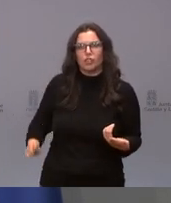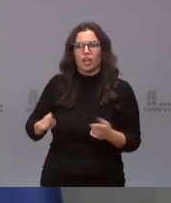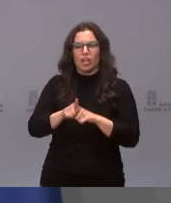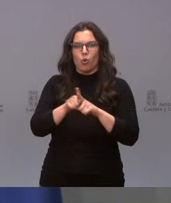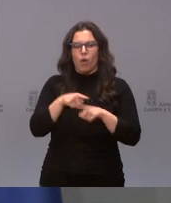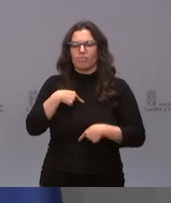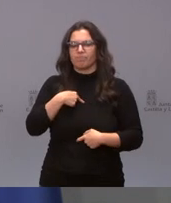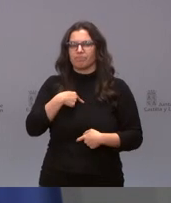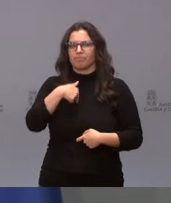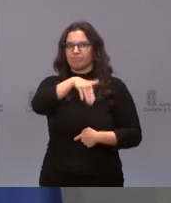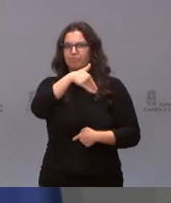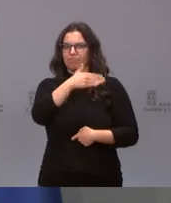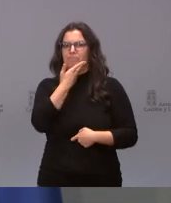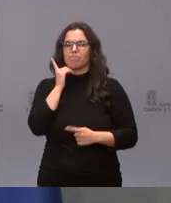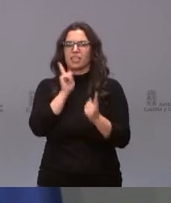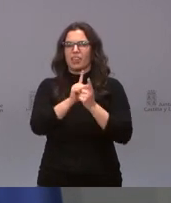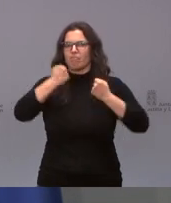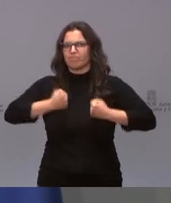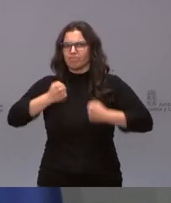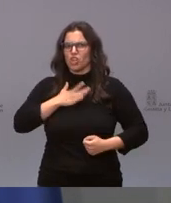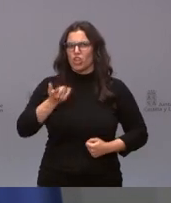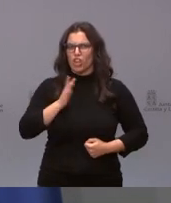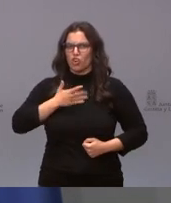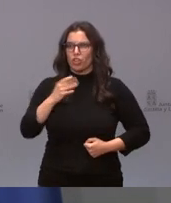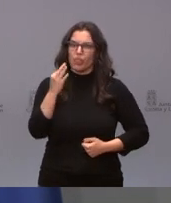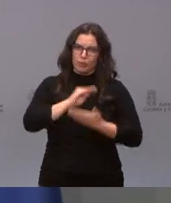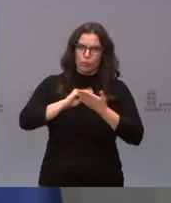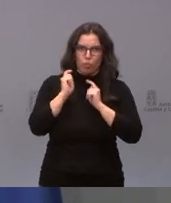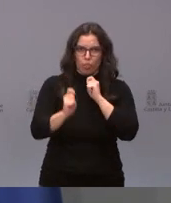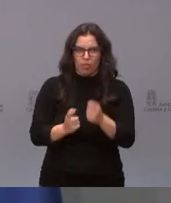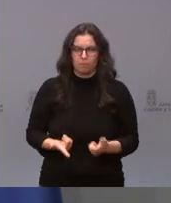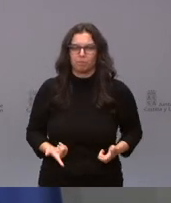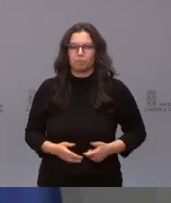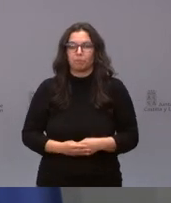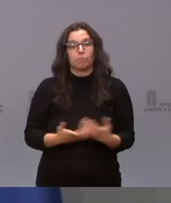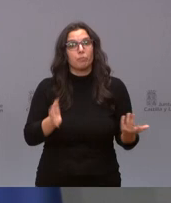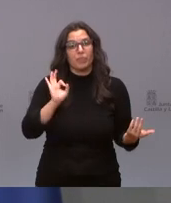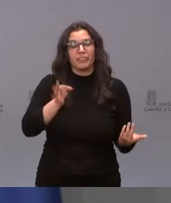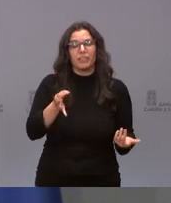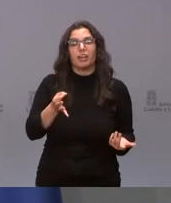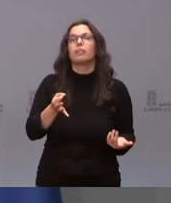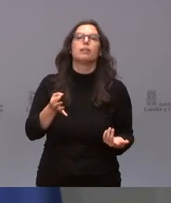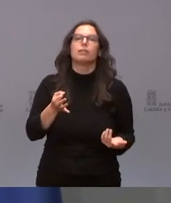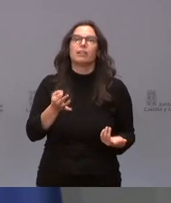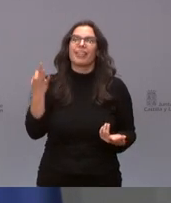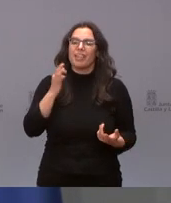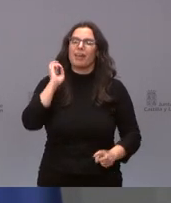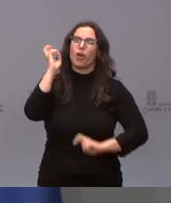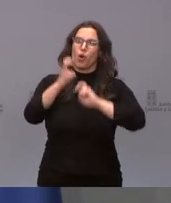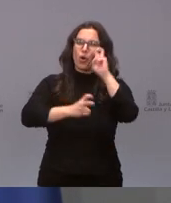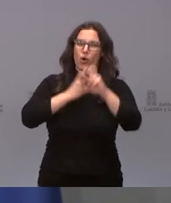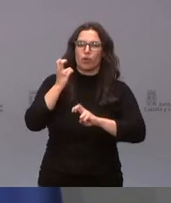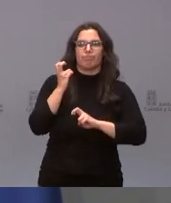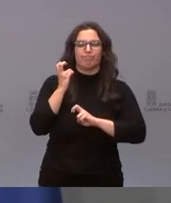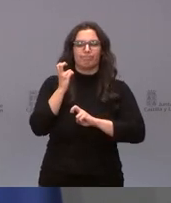se produce pues tenemos que intentar resolverlo pero sí que es verdad que hay que reorganizar nuestra